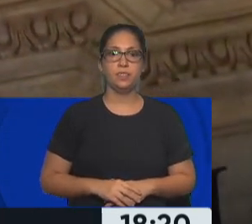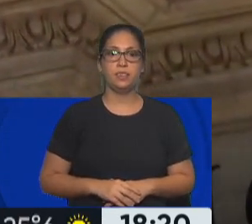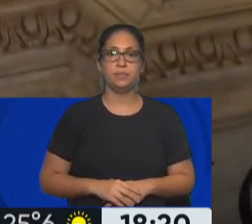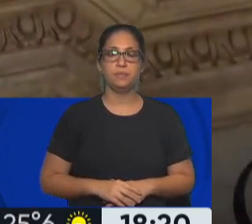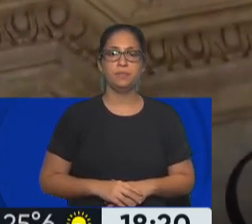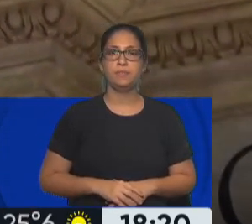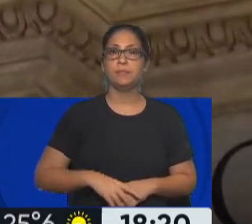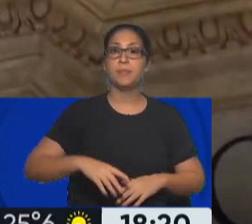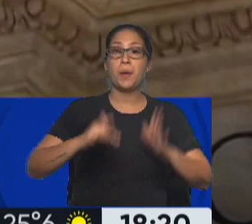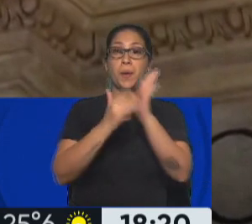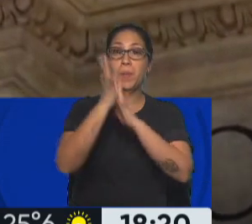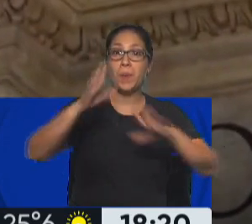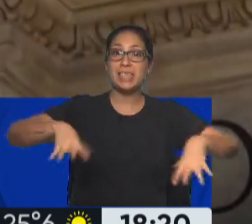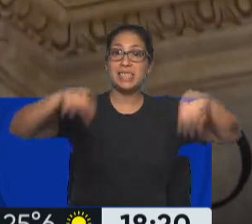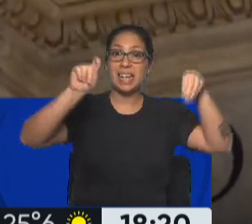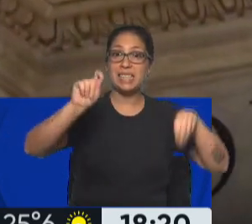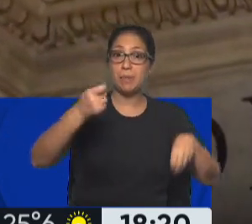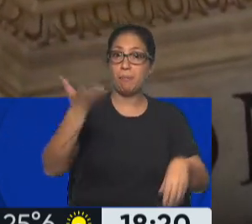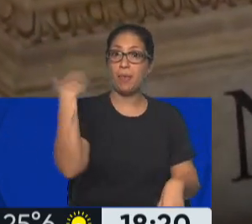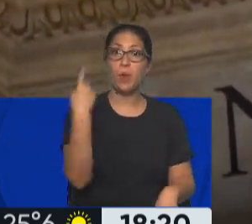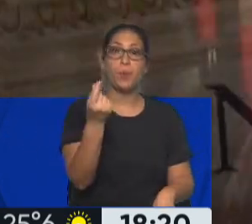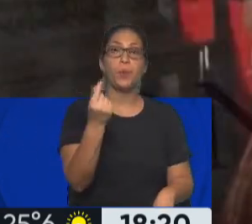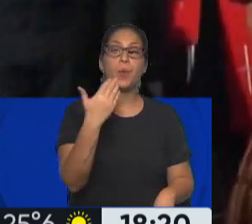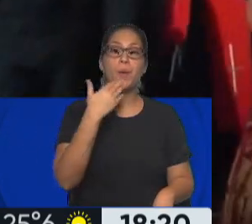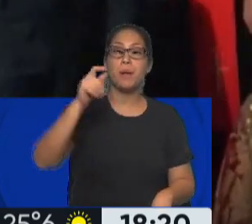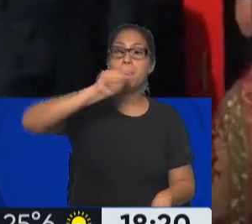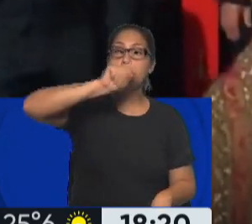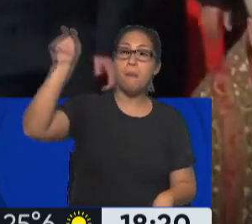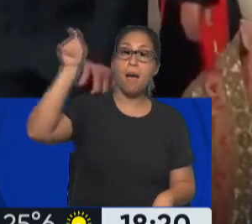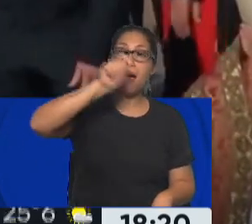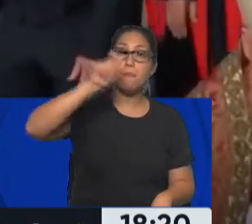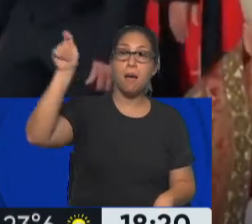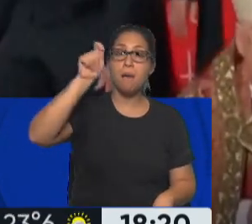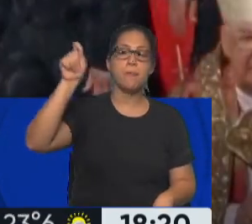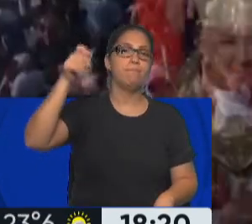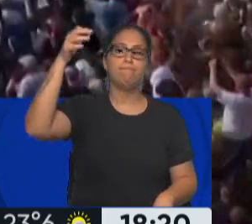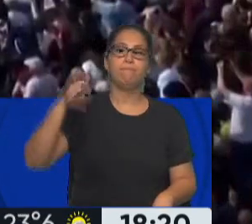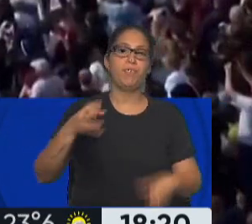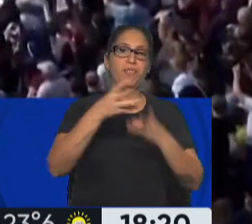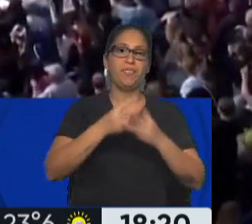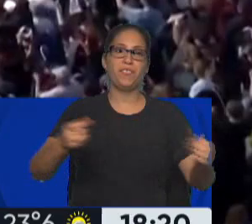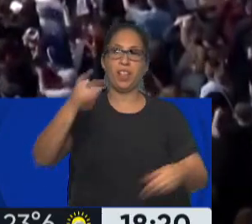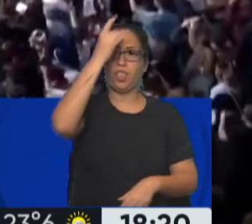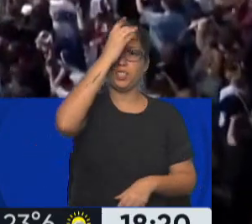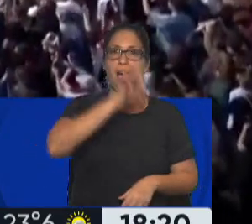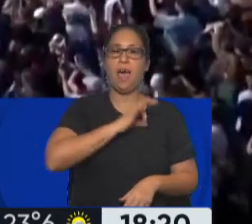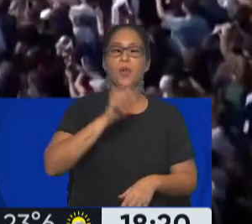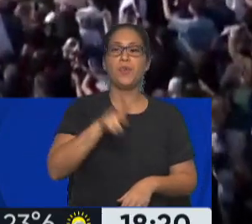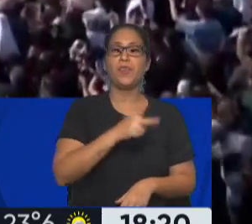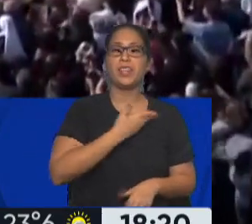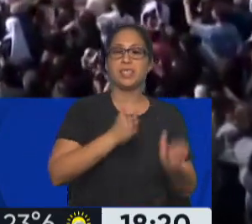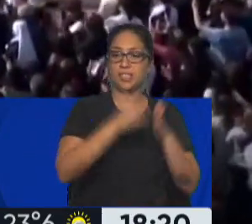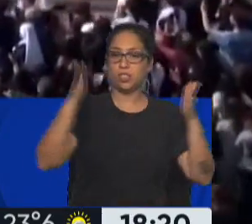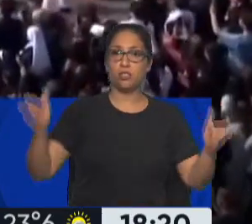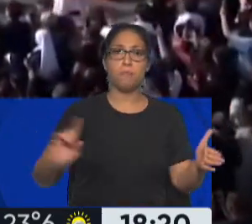Las campanas de la Basílica de San Pedro el pasado 21 de abril marcaron el fin de los 12 años de pontificado del Papa Francisco, el primer